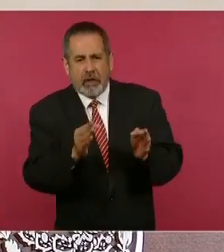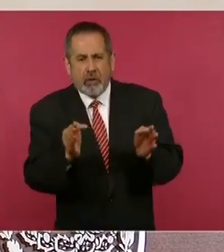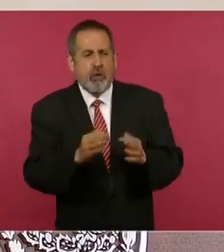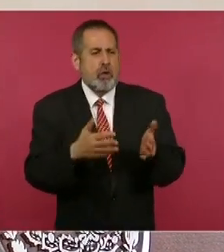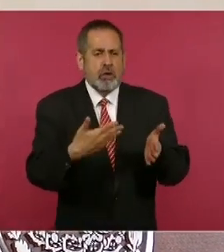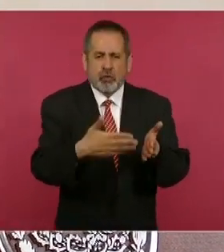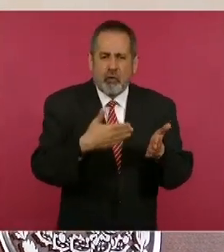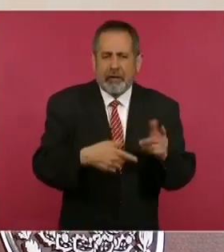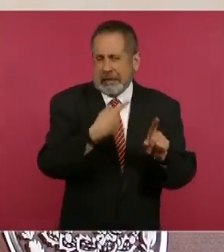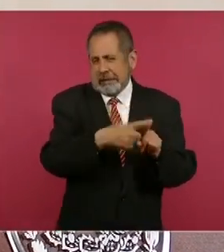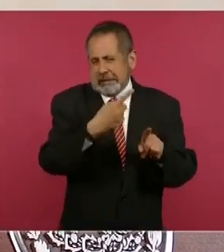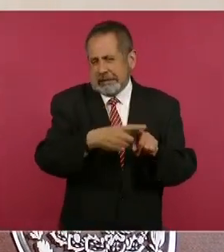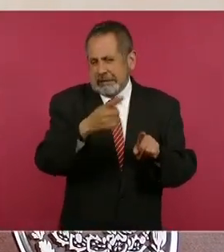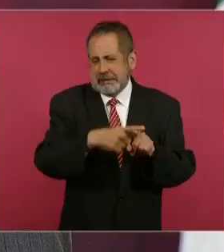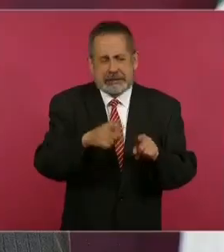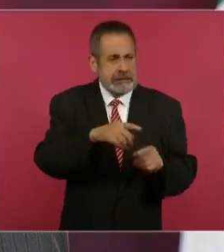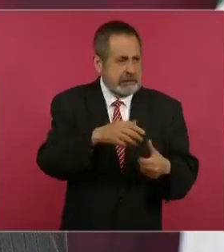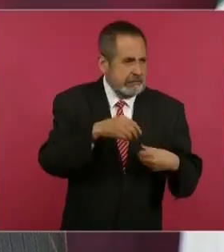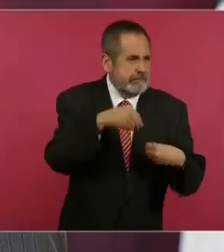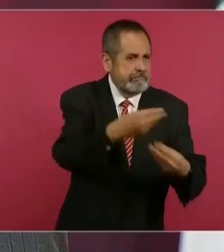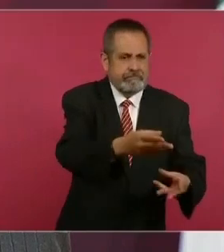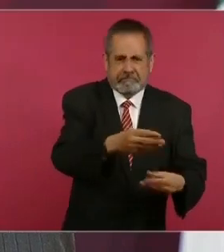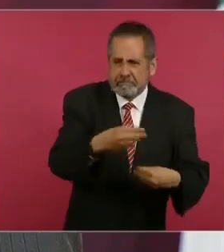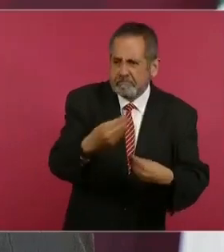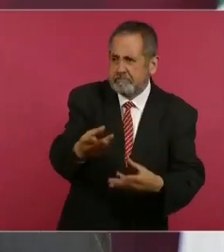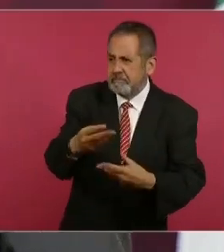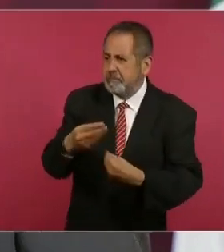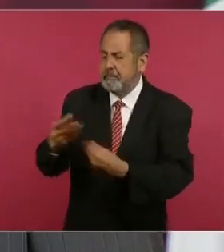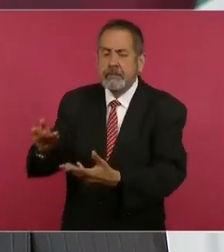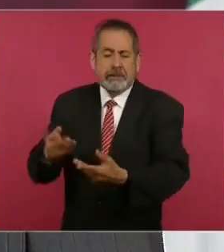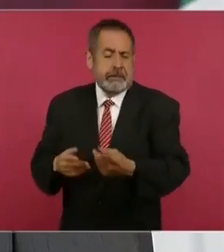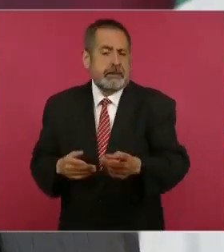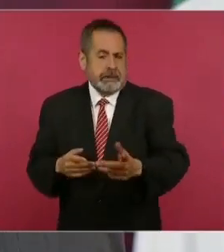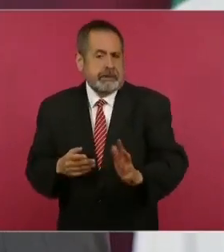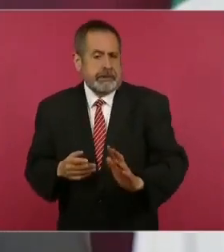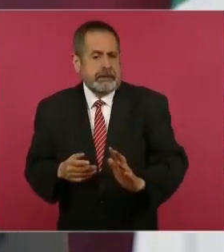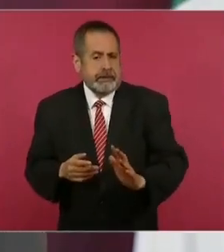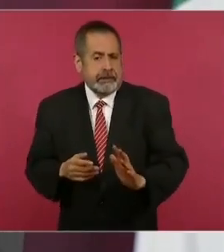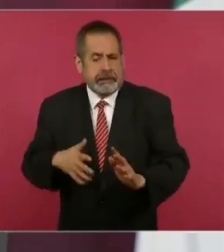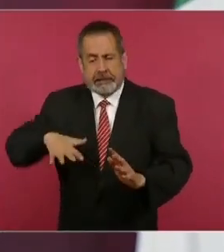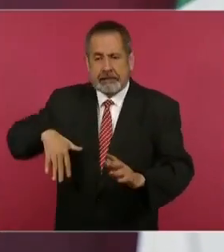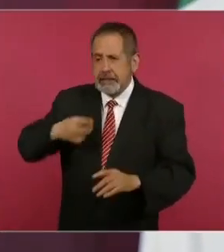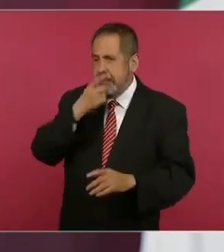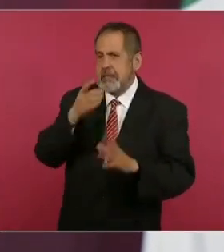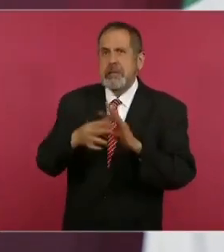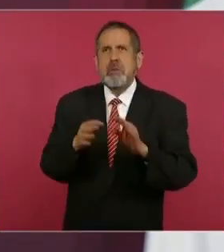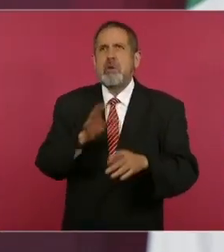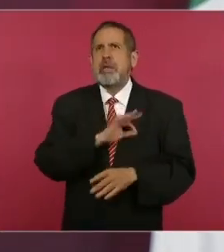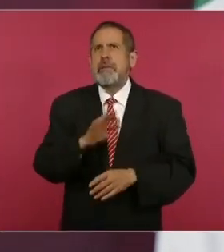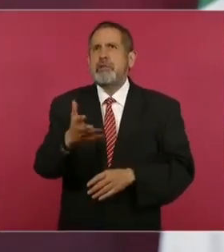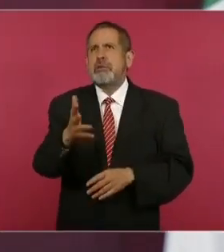Vamos a entregar, como lo dijimos, cerca de